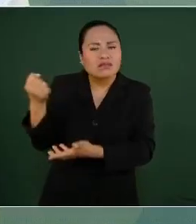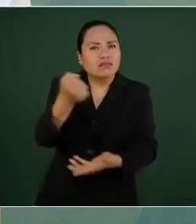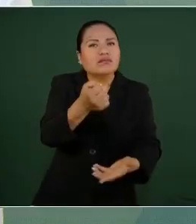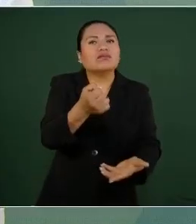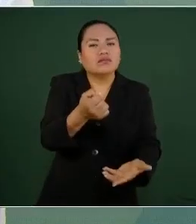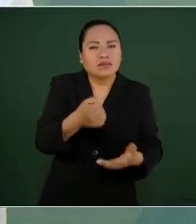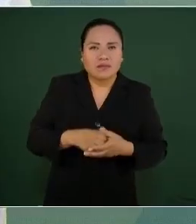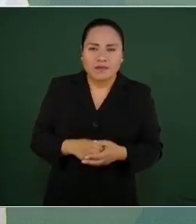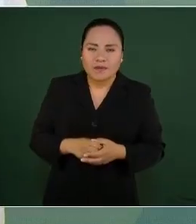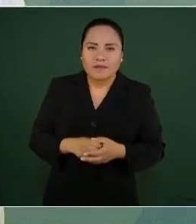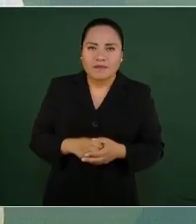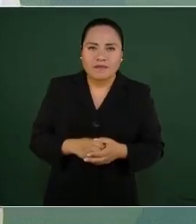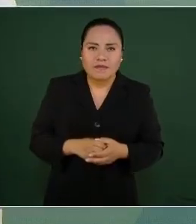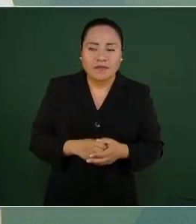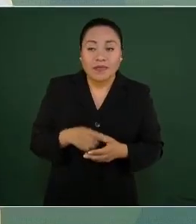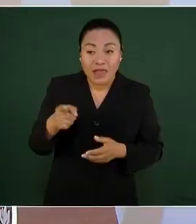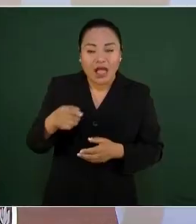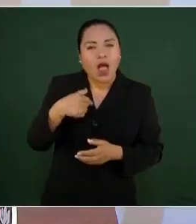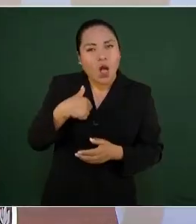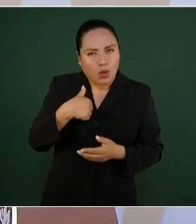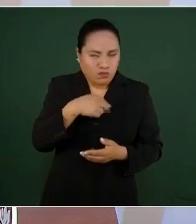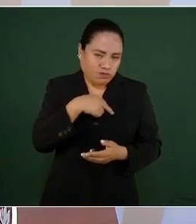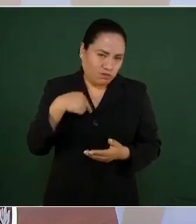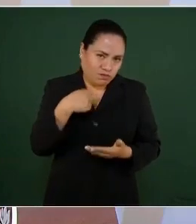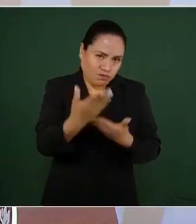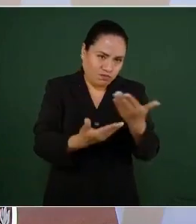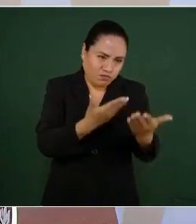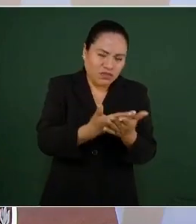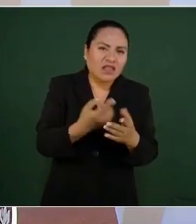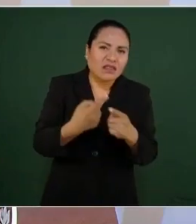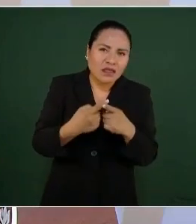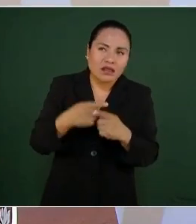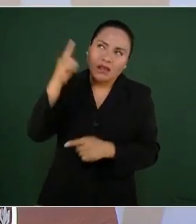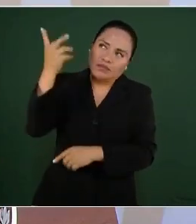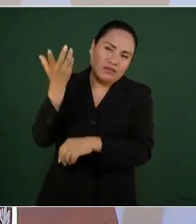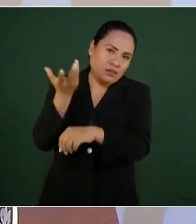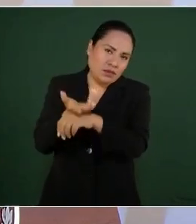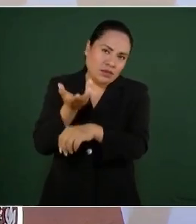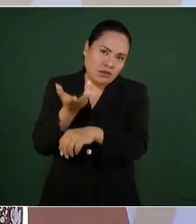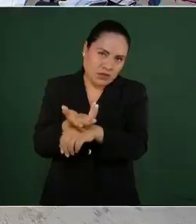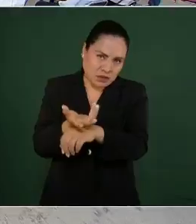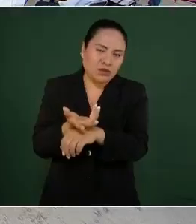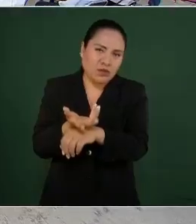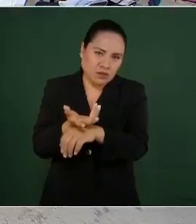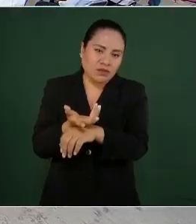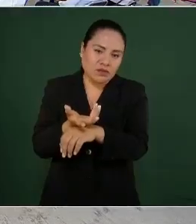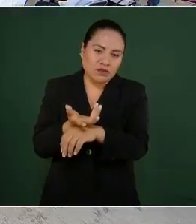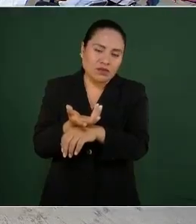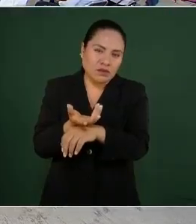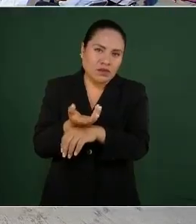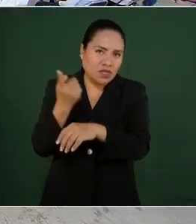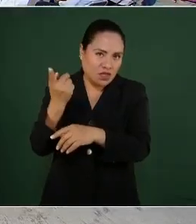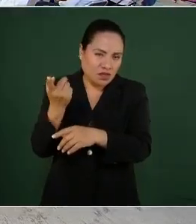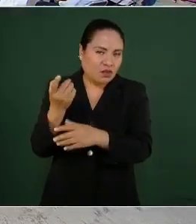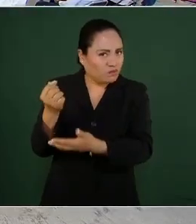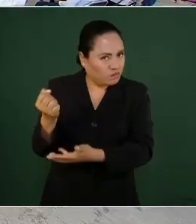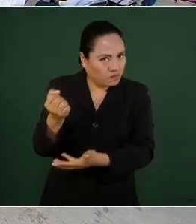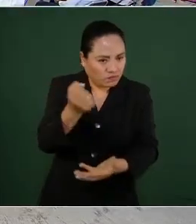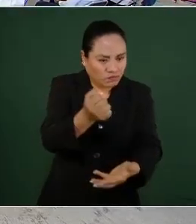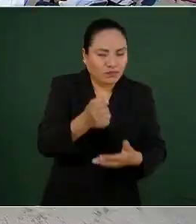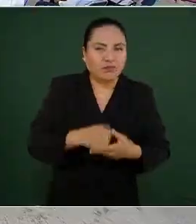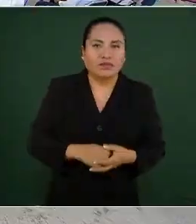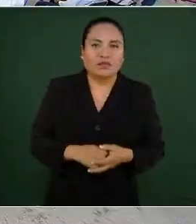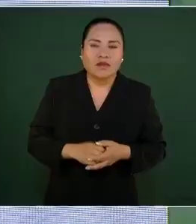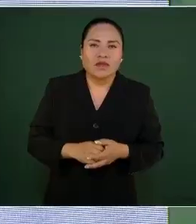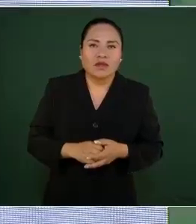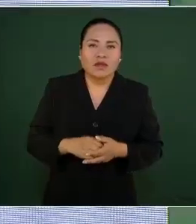una aportación del gobierno de Estados Unidos. Ya ellos, en un tiempo